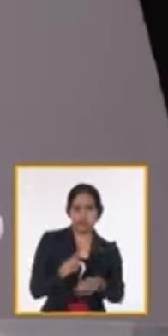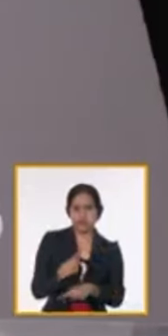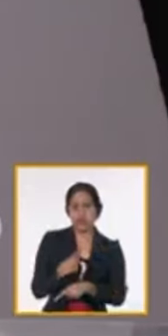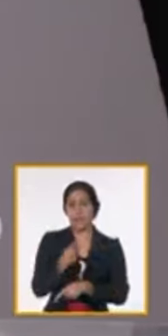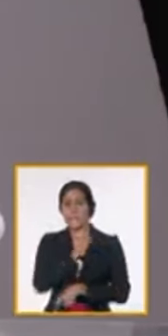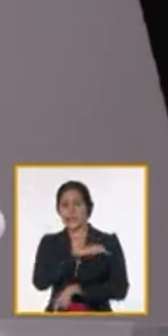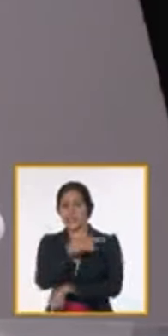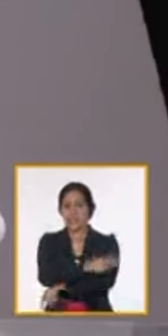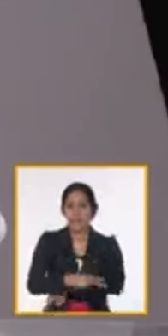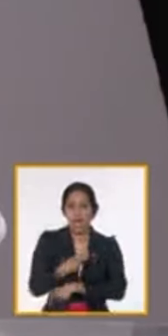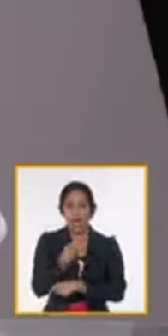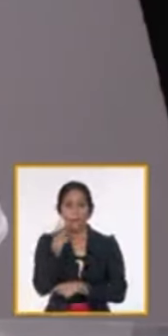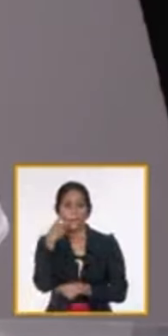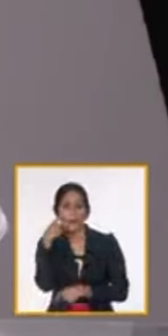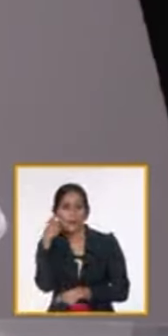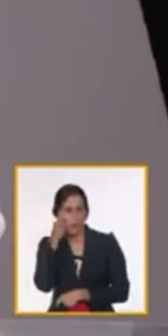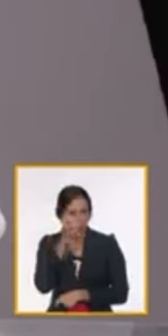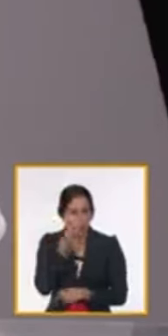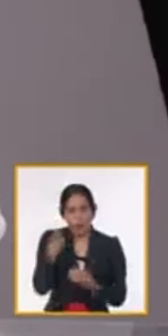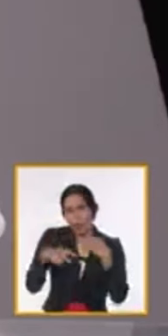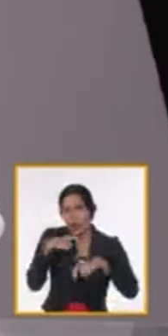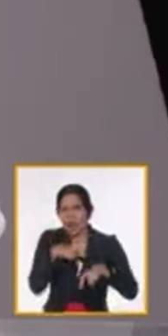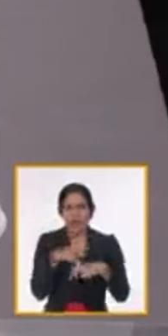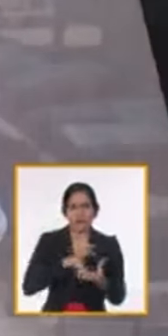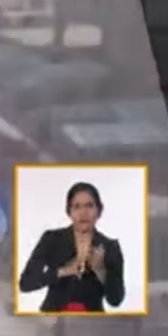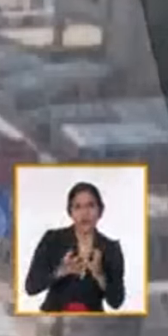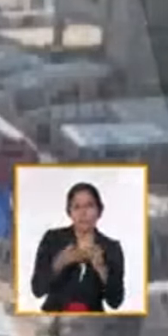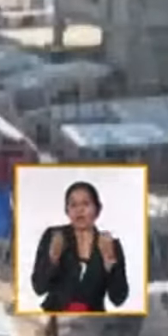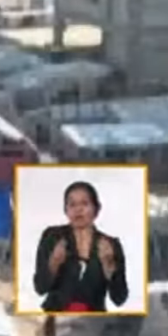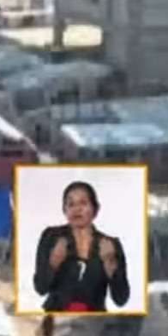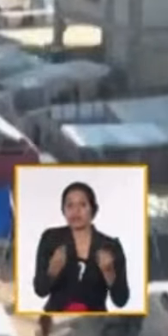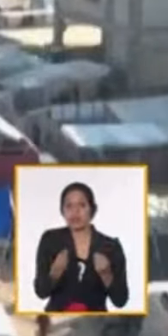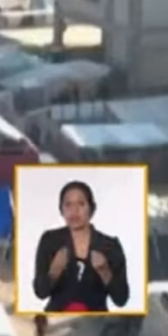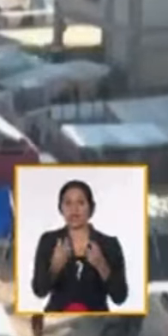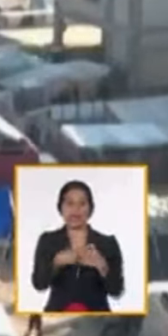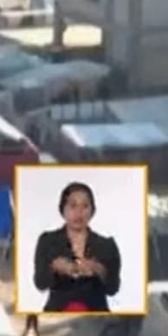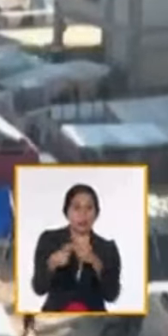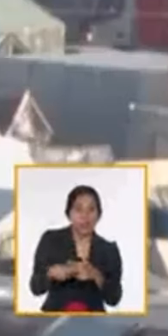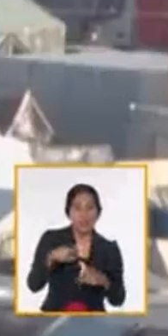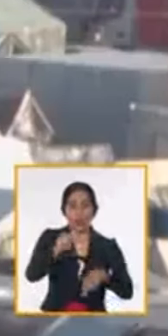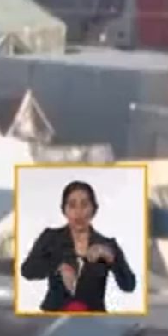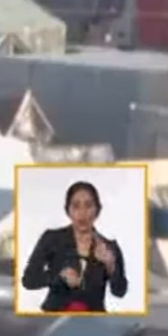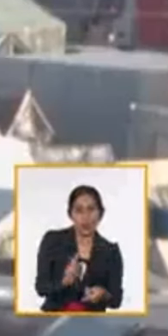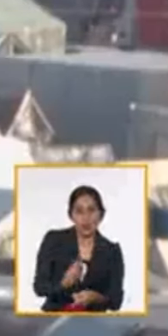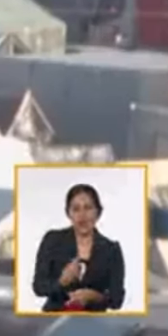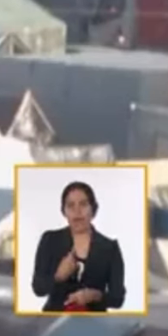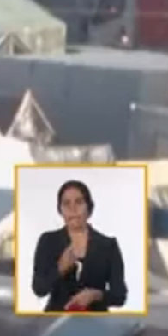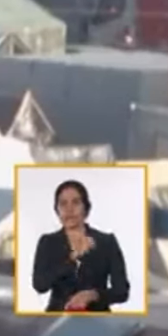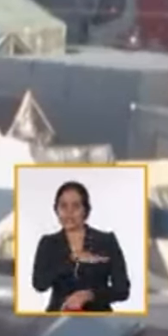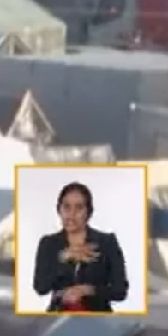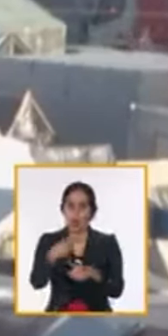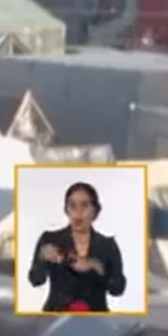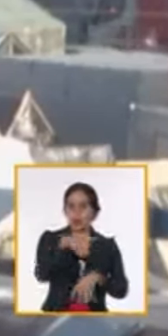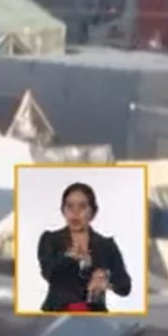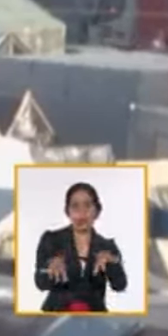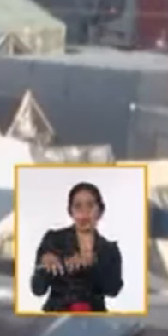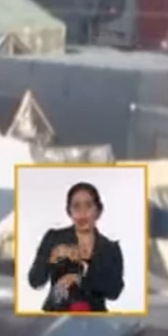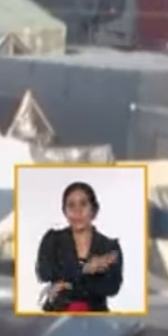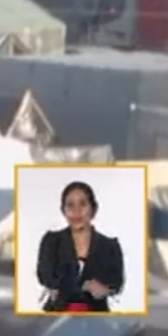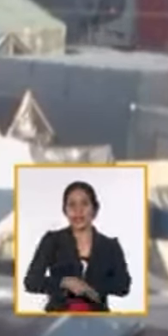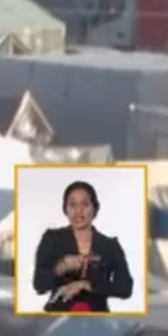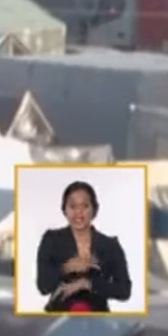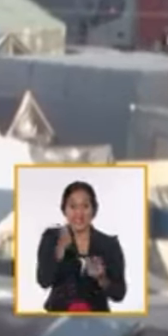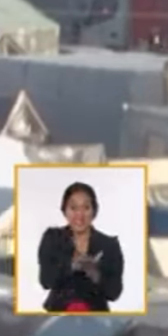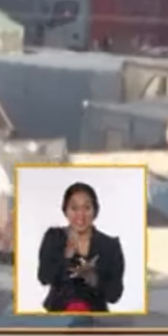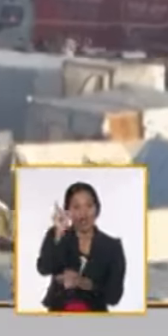que se pueda luchar no solamente contra la agresión a Palestina, sino con otras áreas. Es, los estudiantes